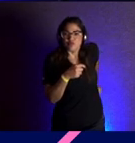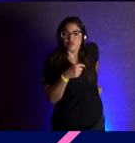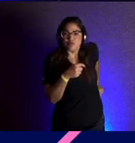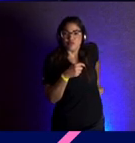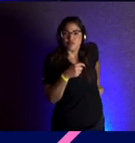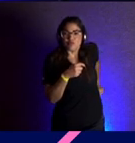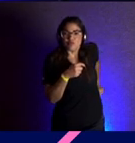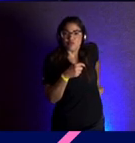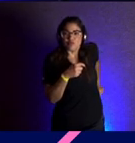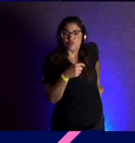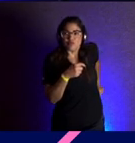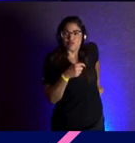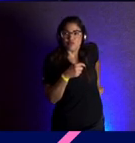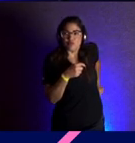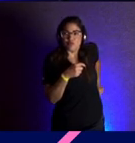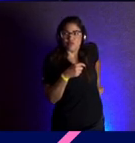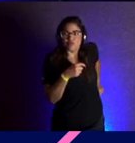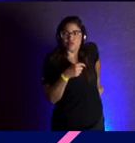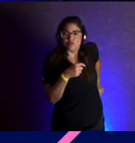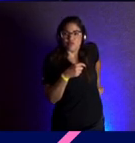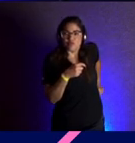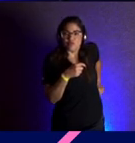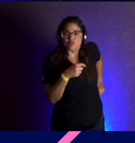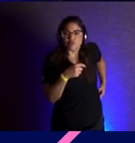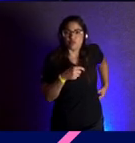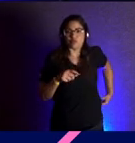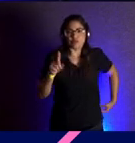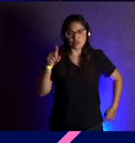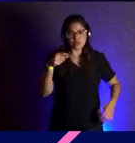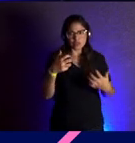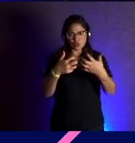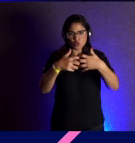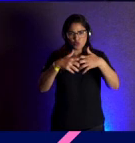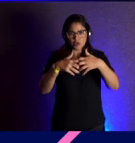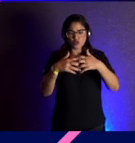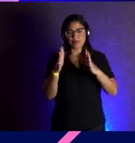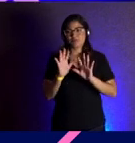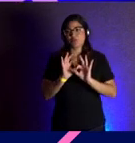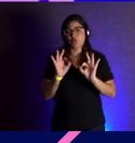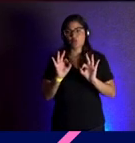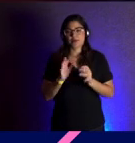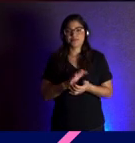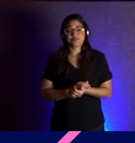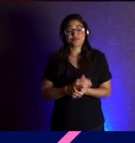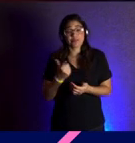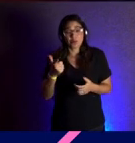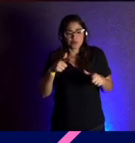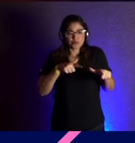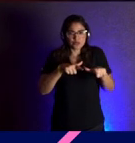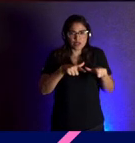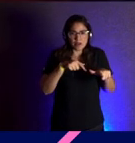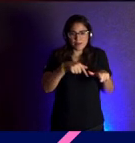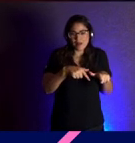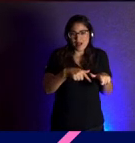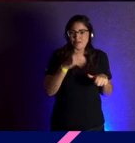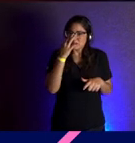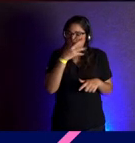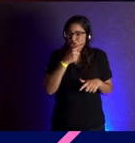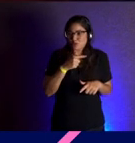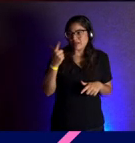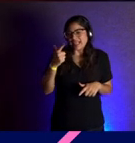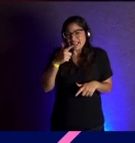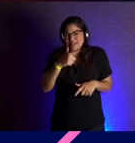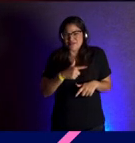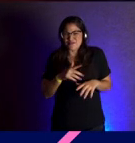Debería ser automático. Bueno. El trabajo es más lindo que esto, ¿eh? Aquí se ve feo. Si